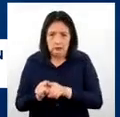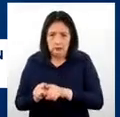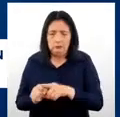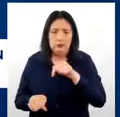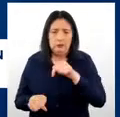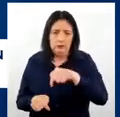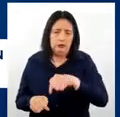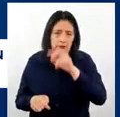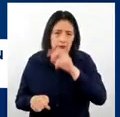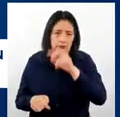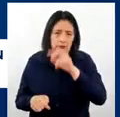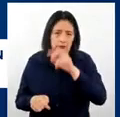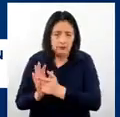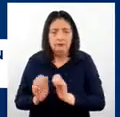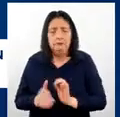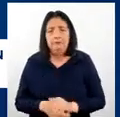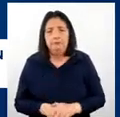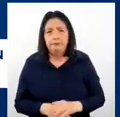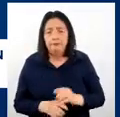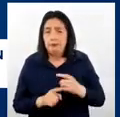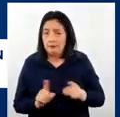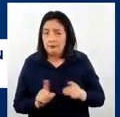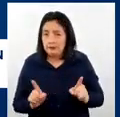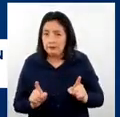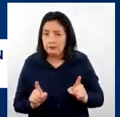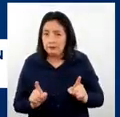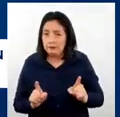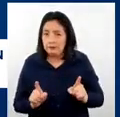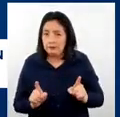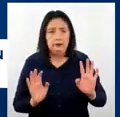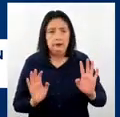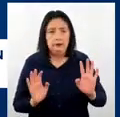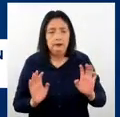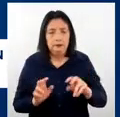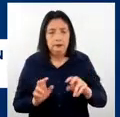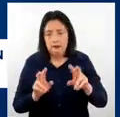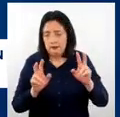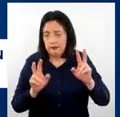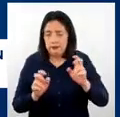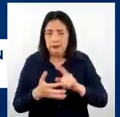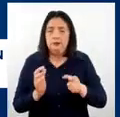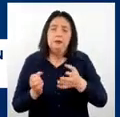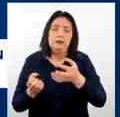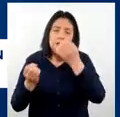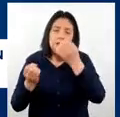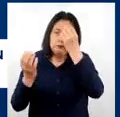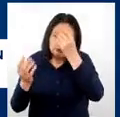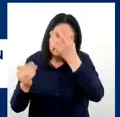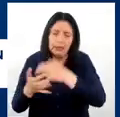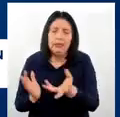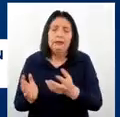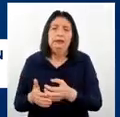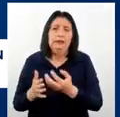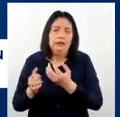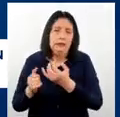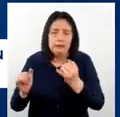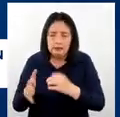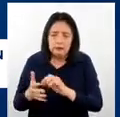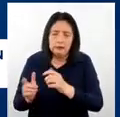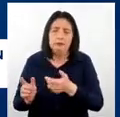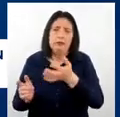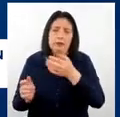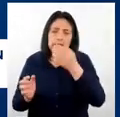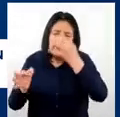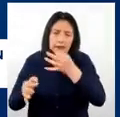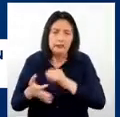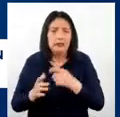nacionales. Sin embargo, y ahí se desarrolla todo el tema del consentimiento informado, la autonomía. Sin embargo, y esto